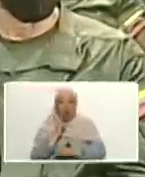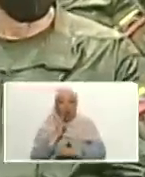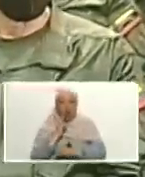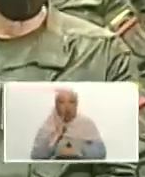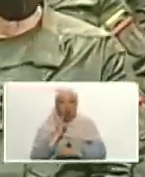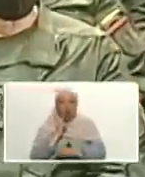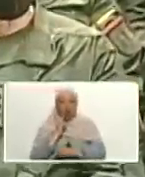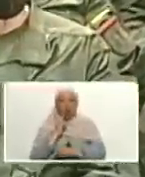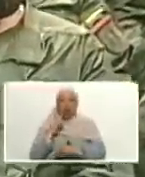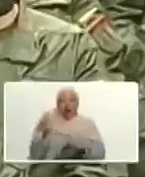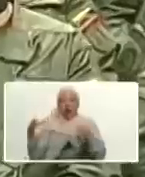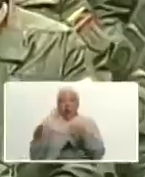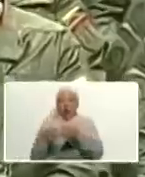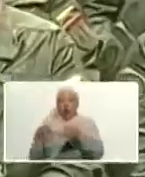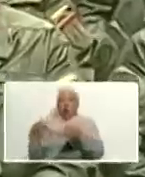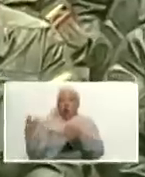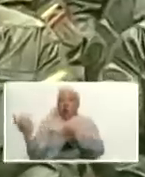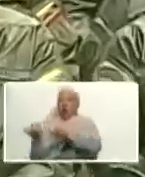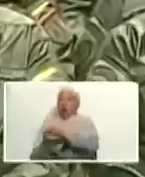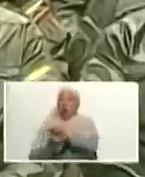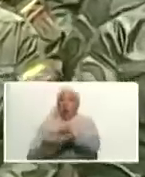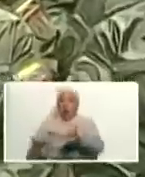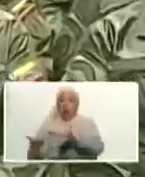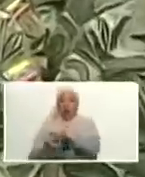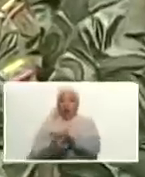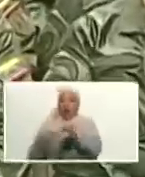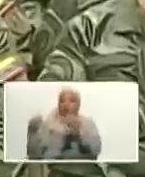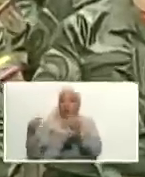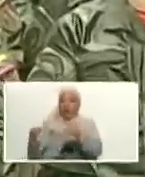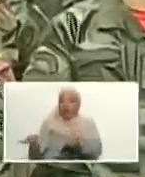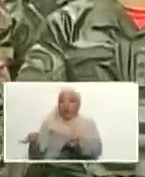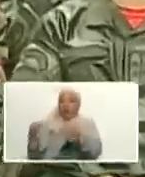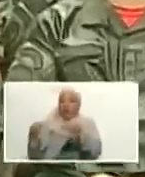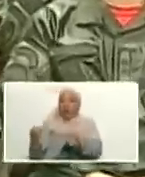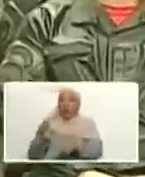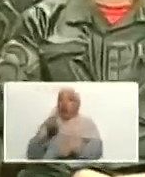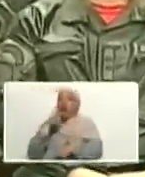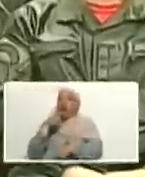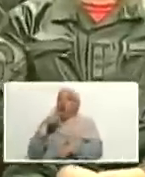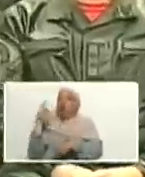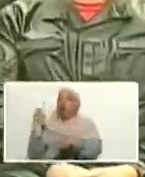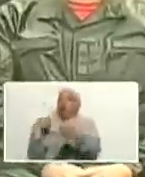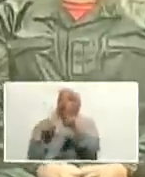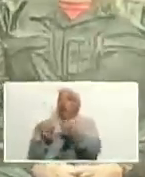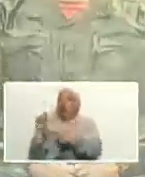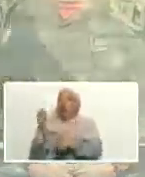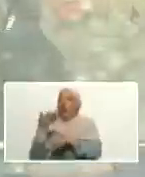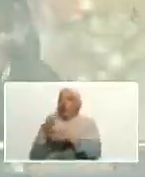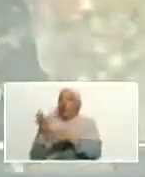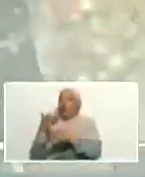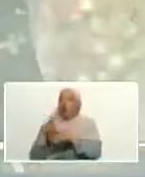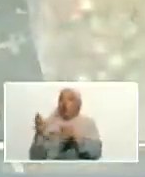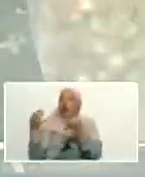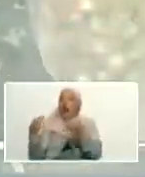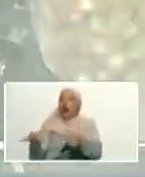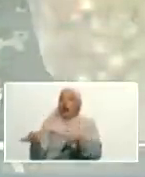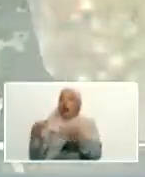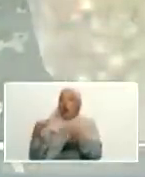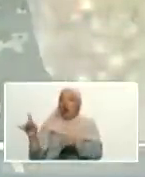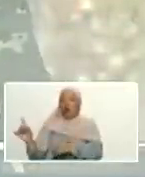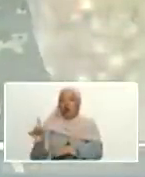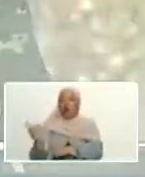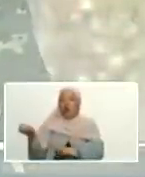la destrucción del ambiente, a la minería ilegal. Vamos a profundizar la operación Roraima